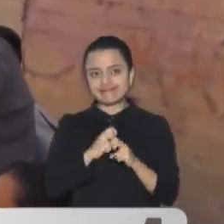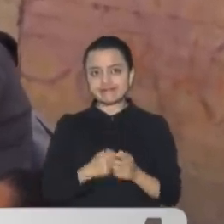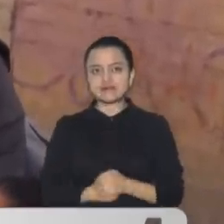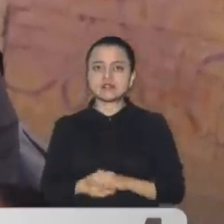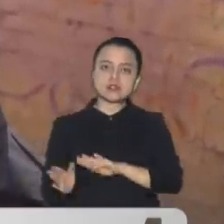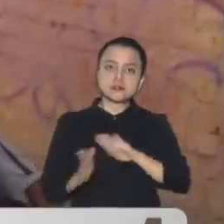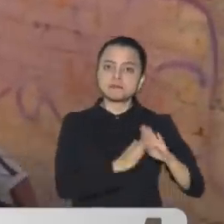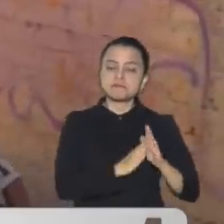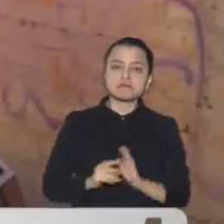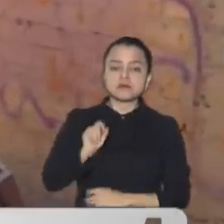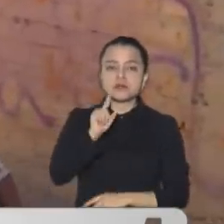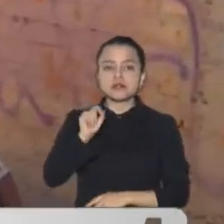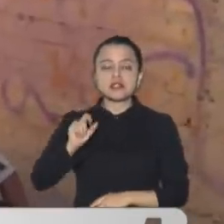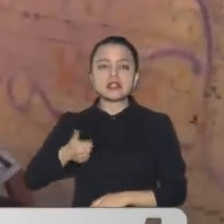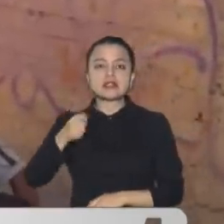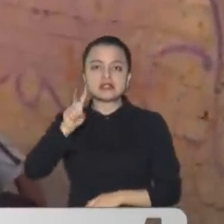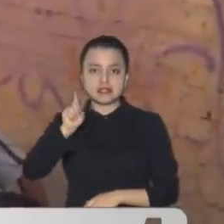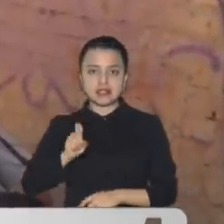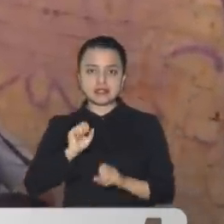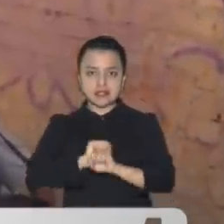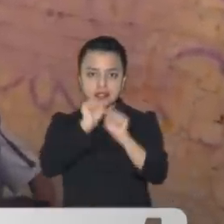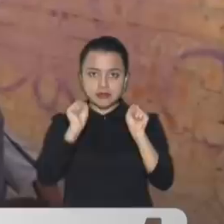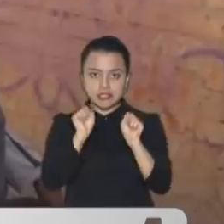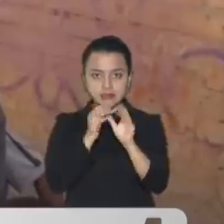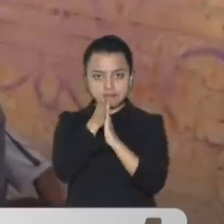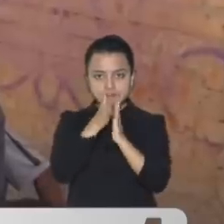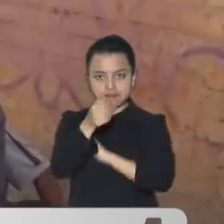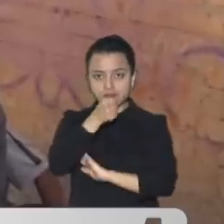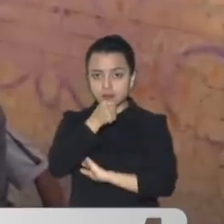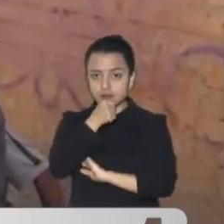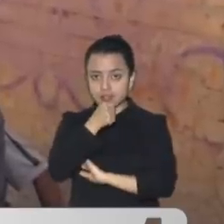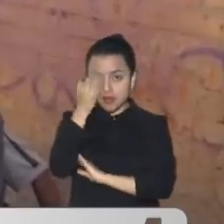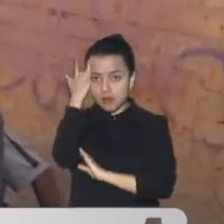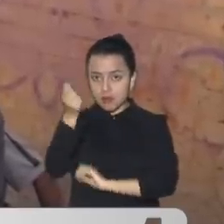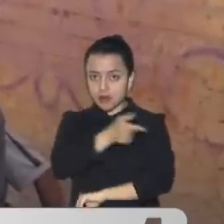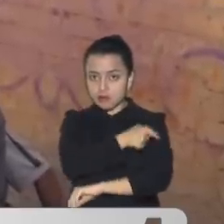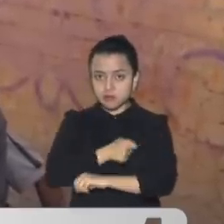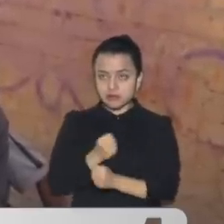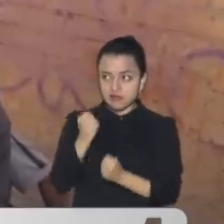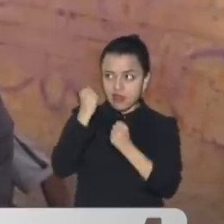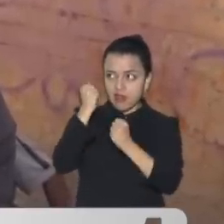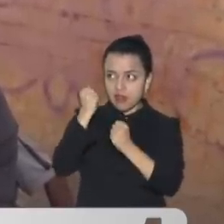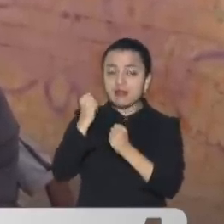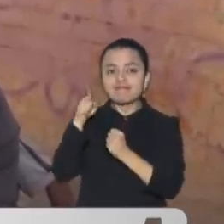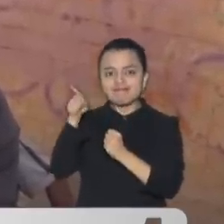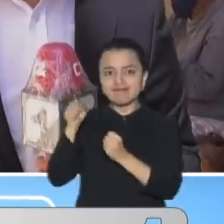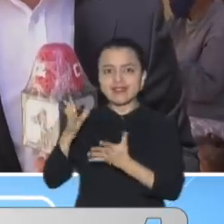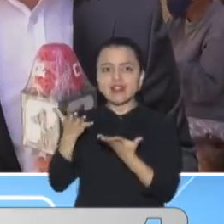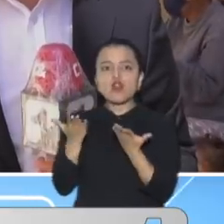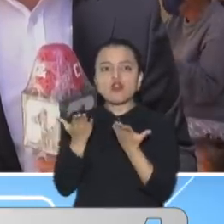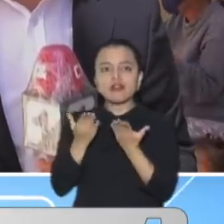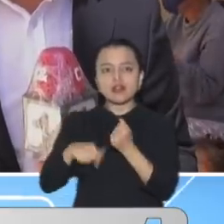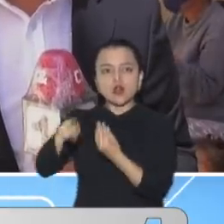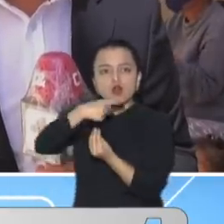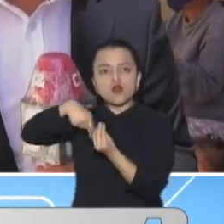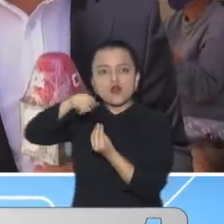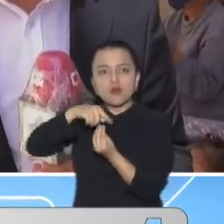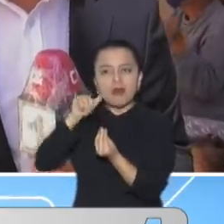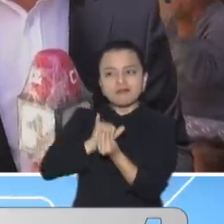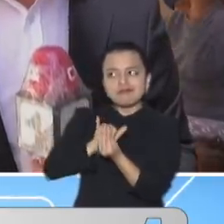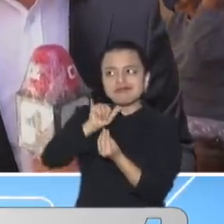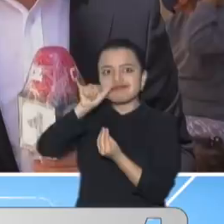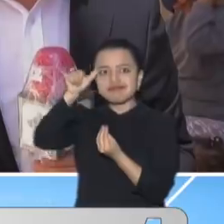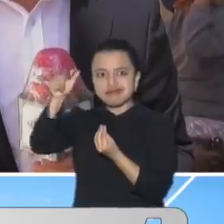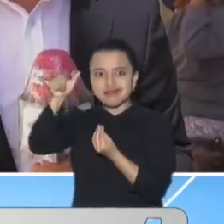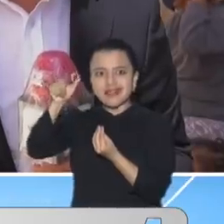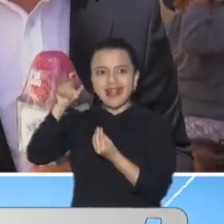hablamos de otra noticia importante, y es que hay polémica porque desde el Sindicato de la Aeronáutica Civil se ha denunciado que están entrando viajeros del